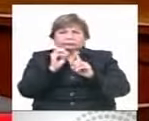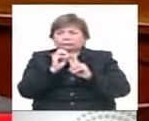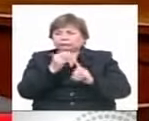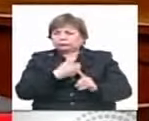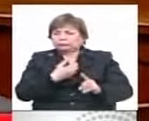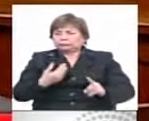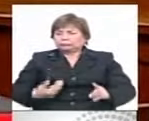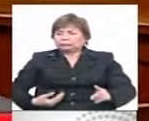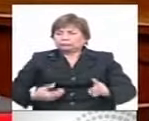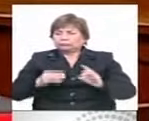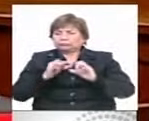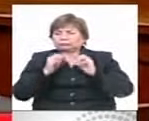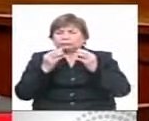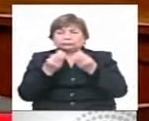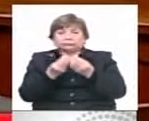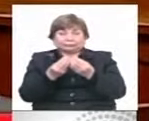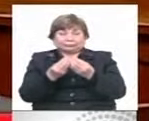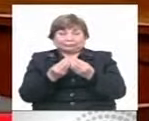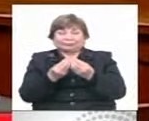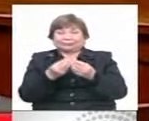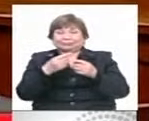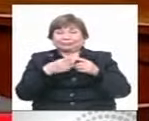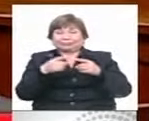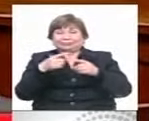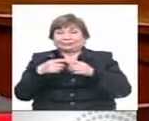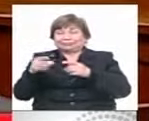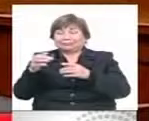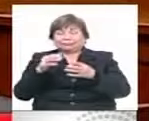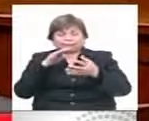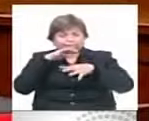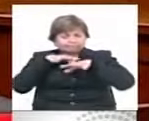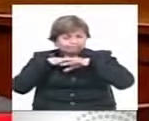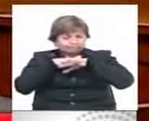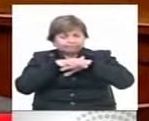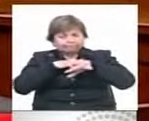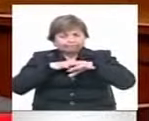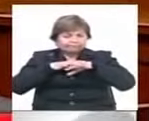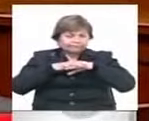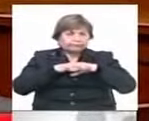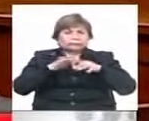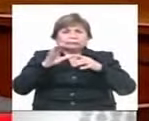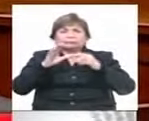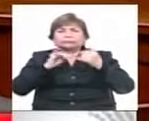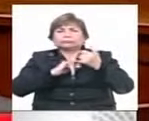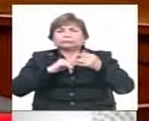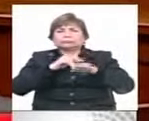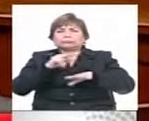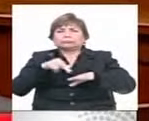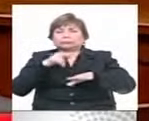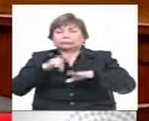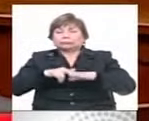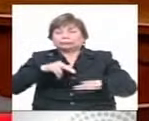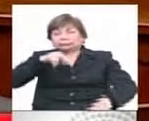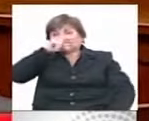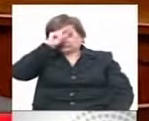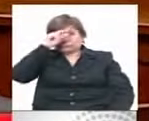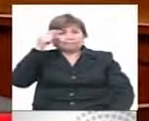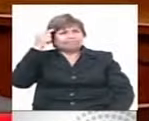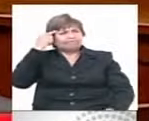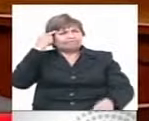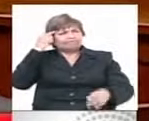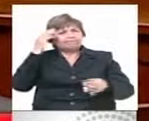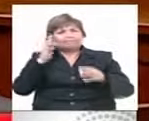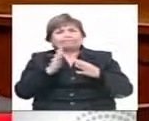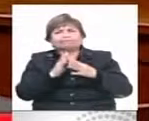ha conformado la comisión multisectorial que estudiará la situación del gas natural en el Perú, con el fin de evaluar